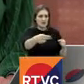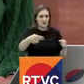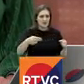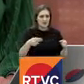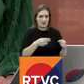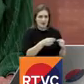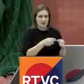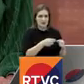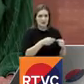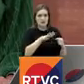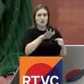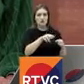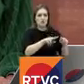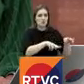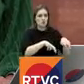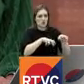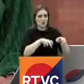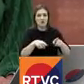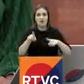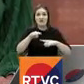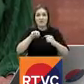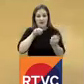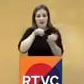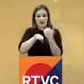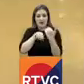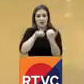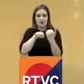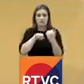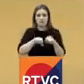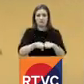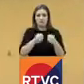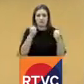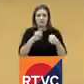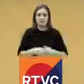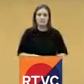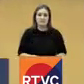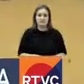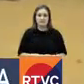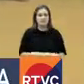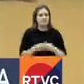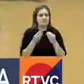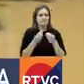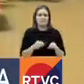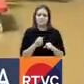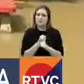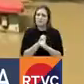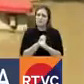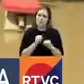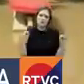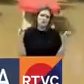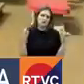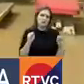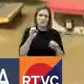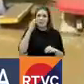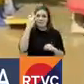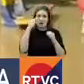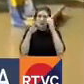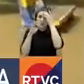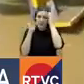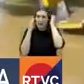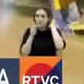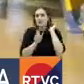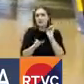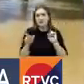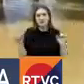comunica el municipio con el resto del departamento. Son incalculables las pérdidas para agricultores de Palmira por la fractura del